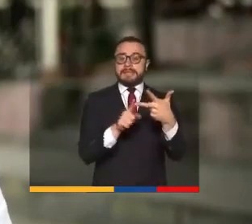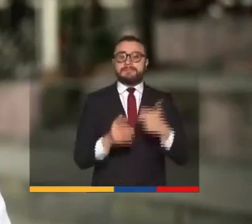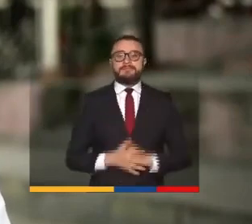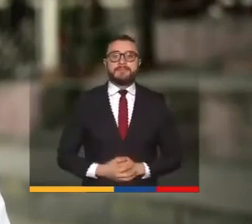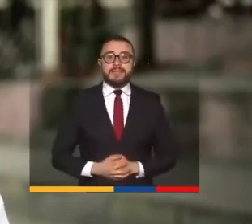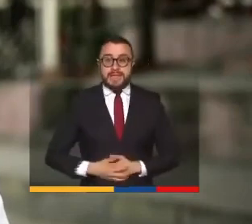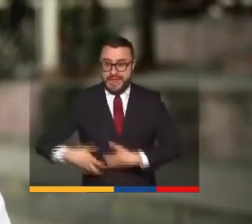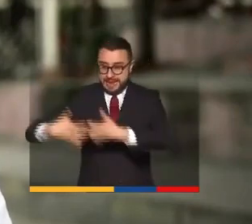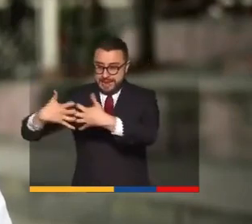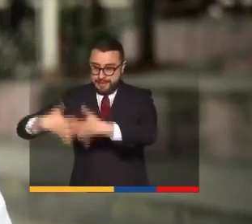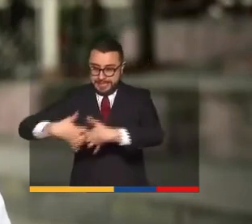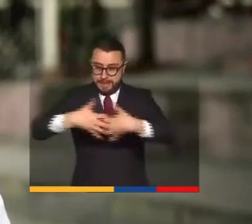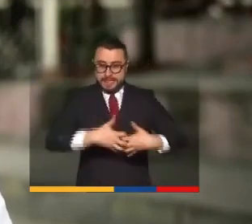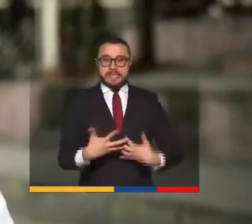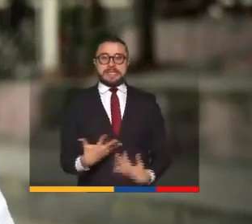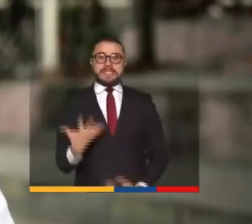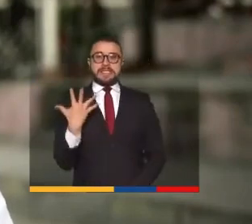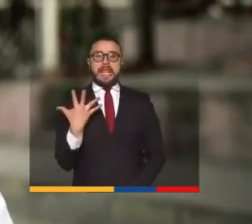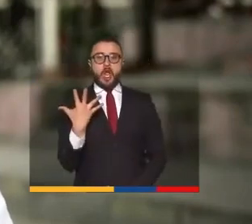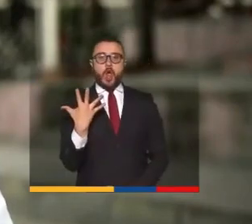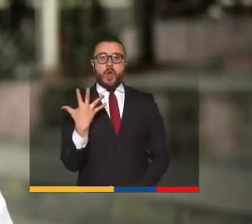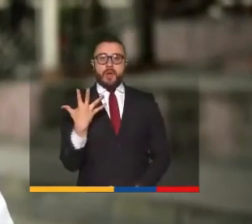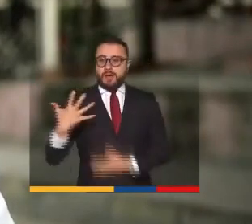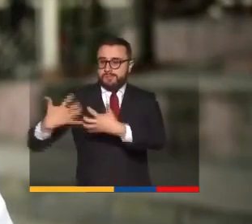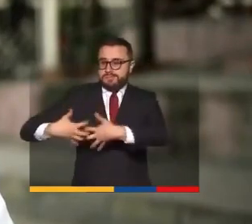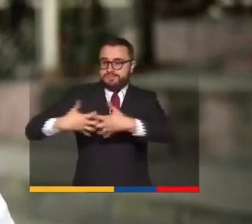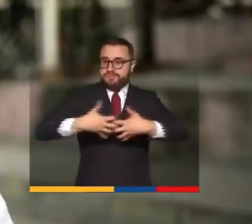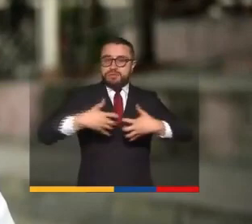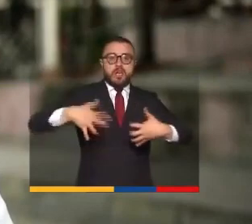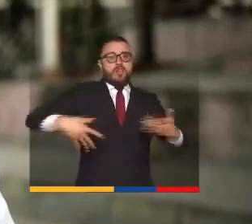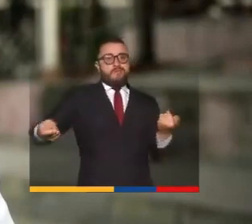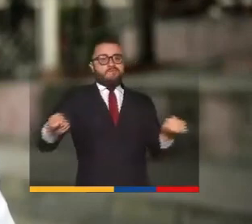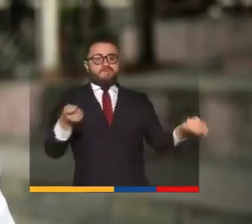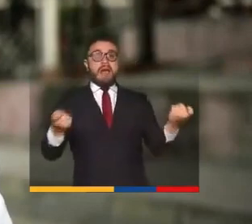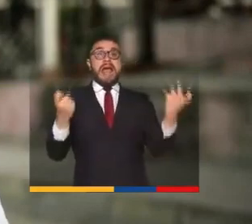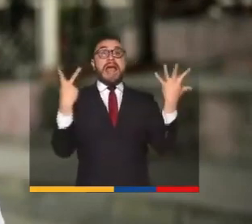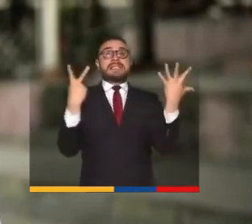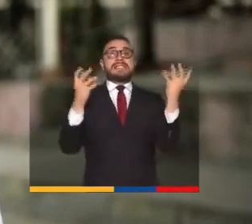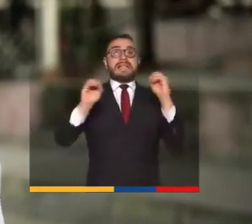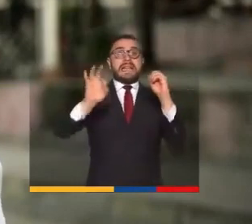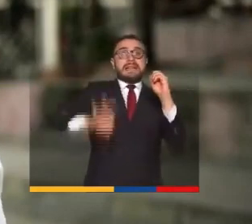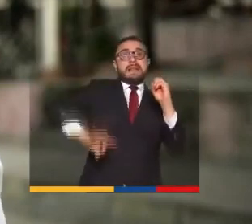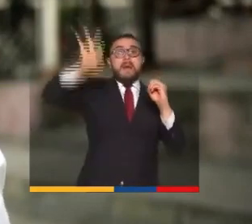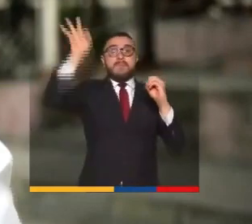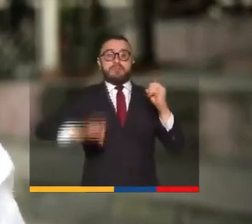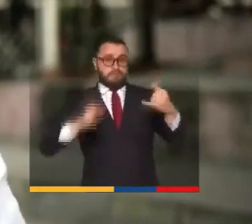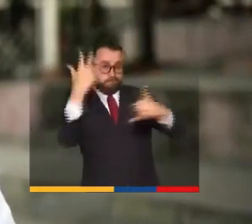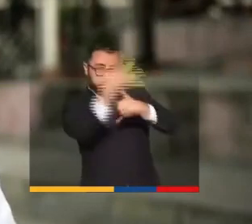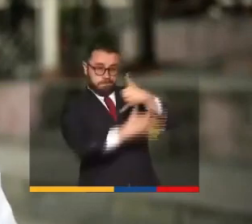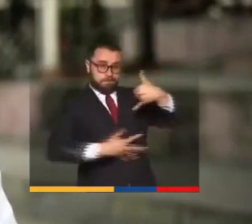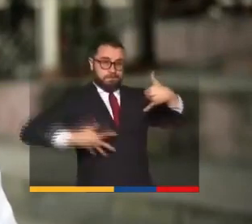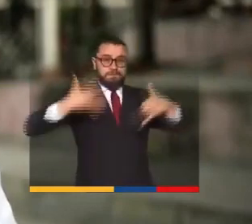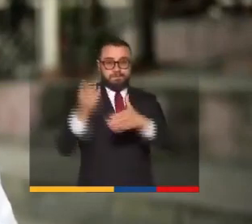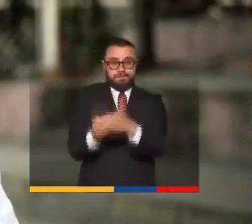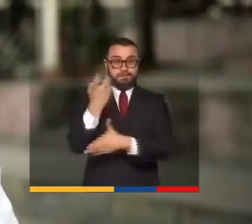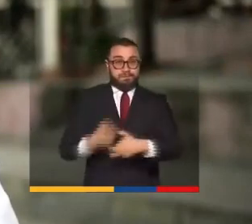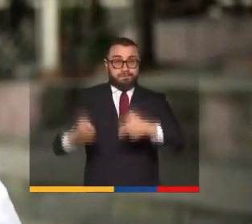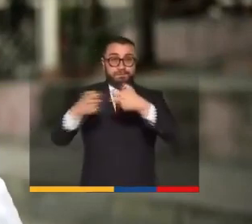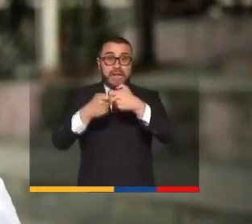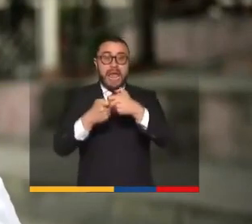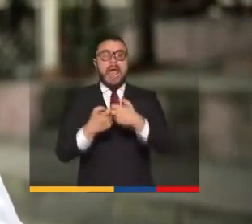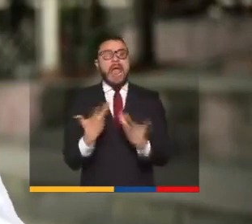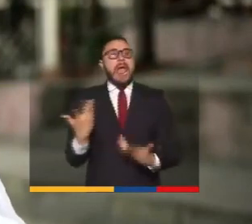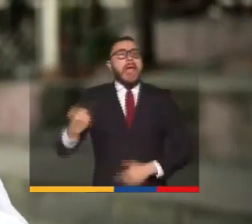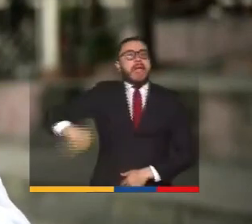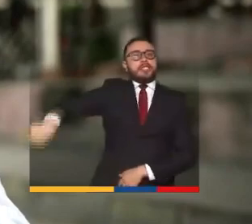5 empresas controlan el 70% de la generación de energía en nuestro país. Es